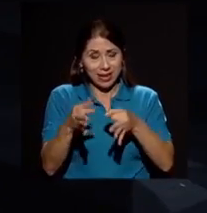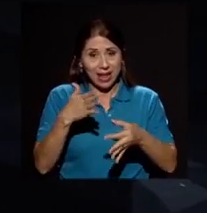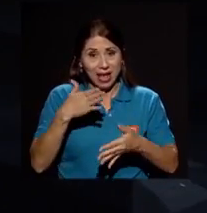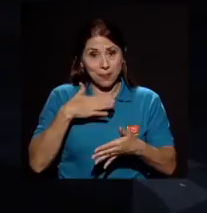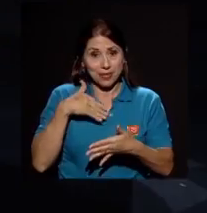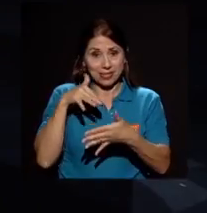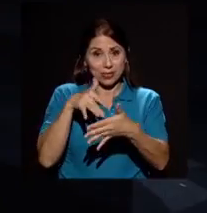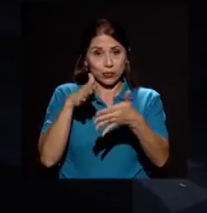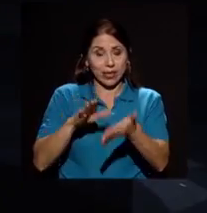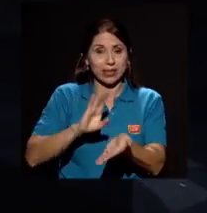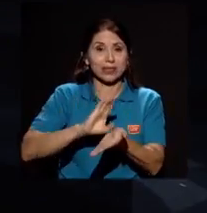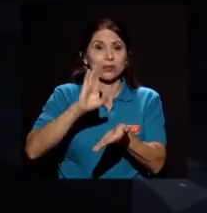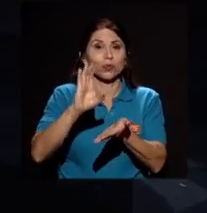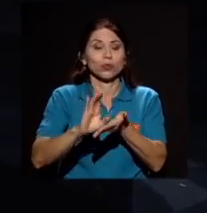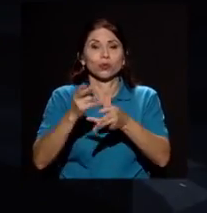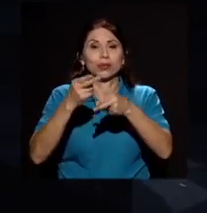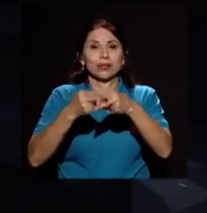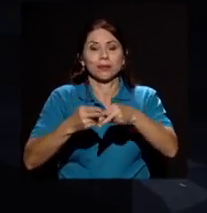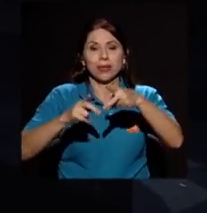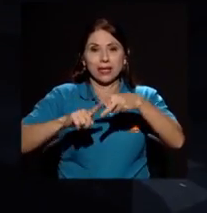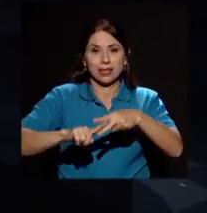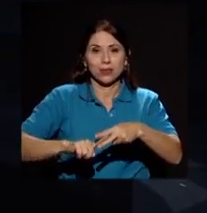introducción a la economía